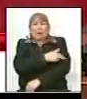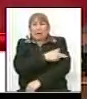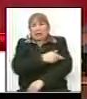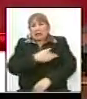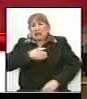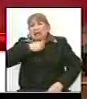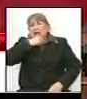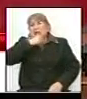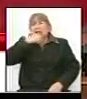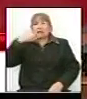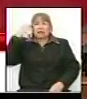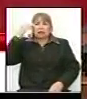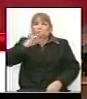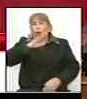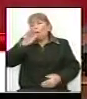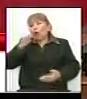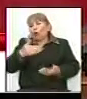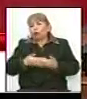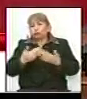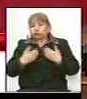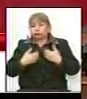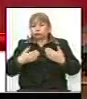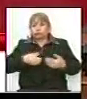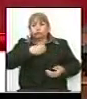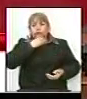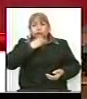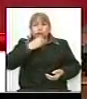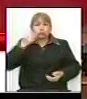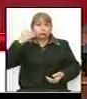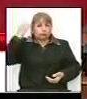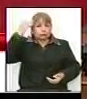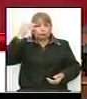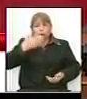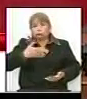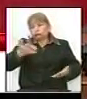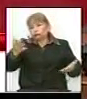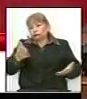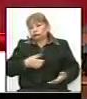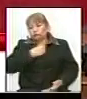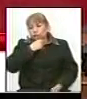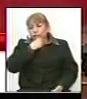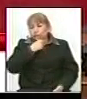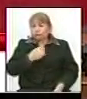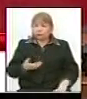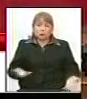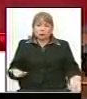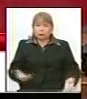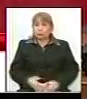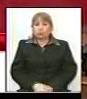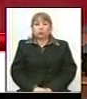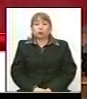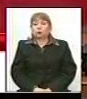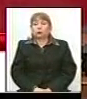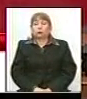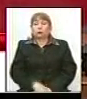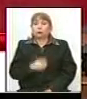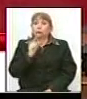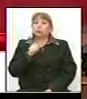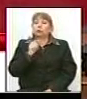un adulto mayor si todos los que tenemos acá son adultos mayores? Entonces, ahí tenemos